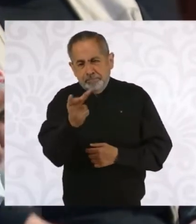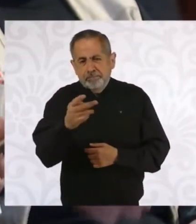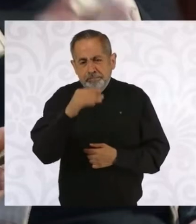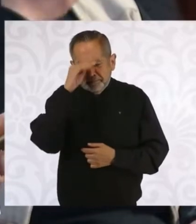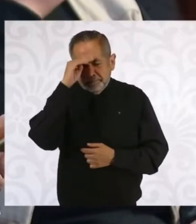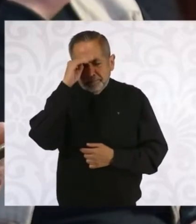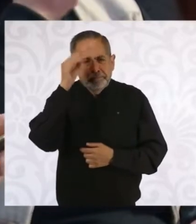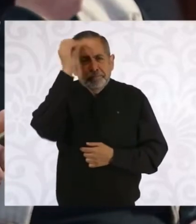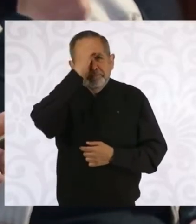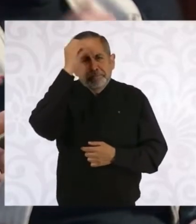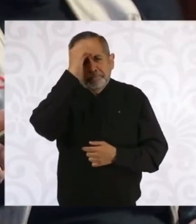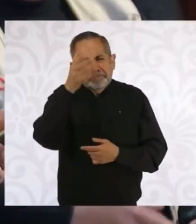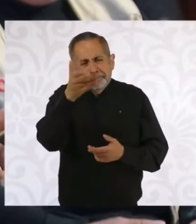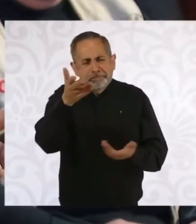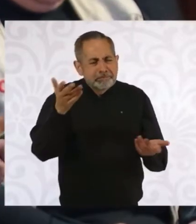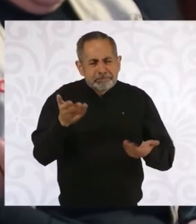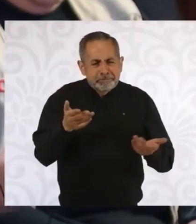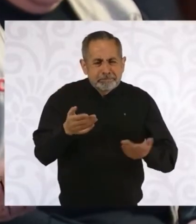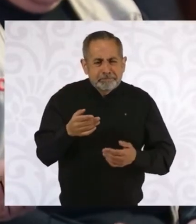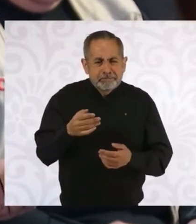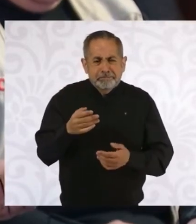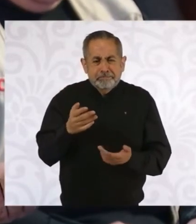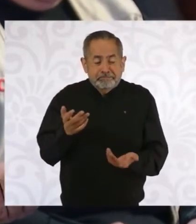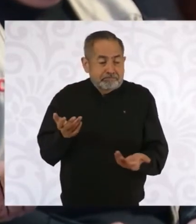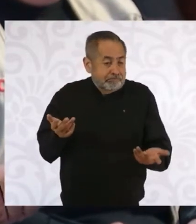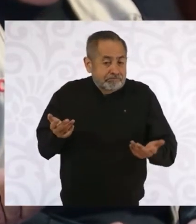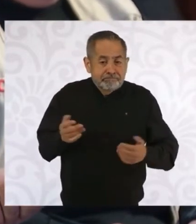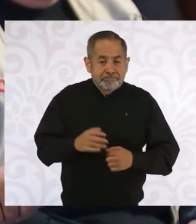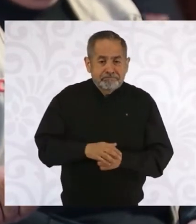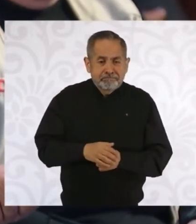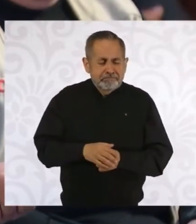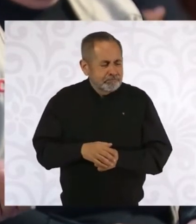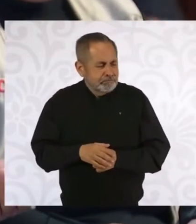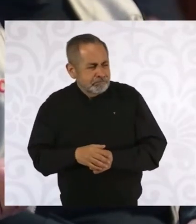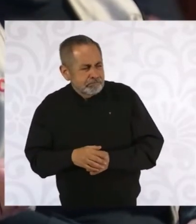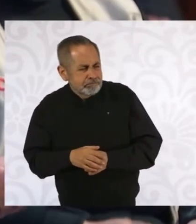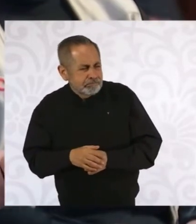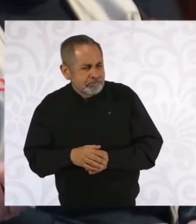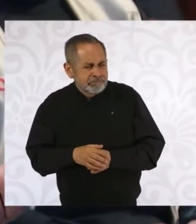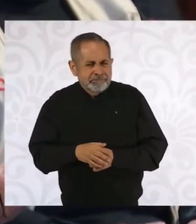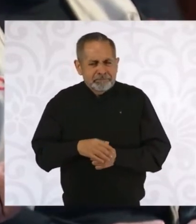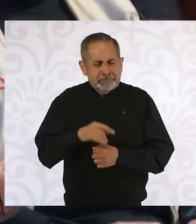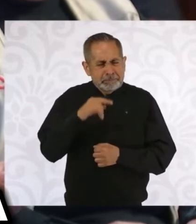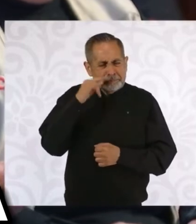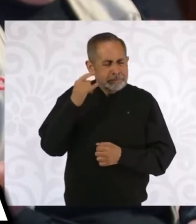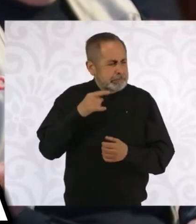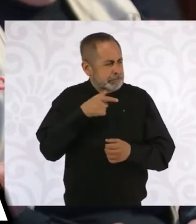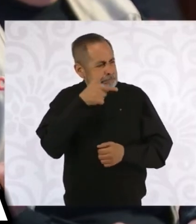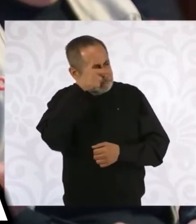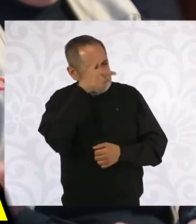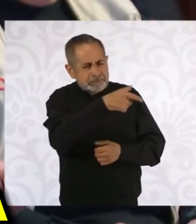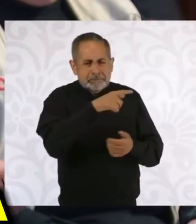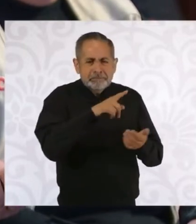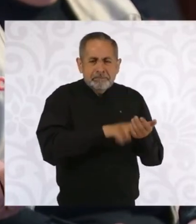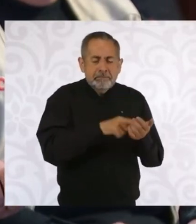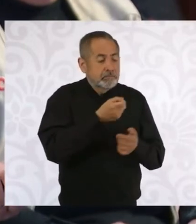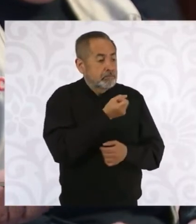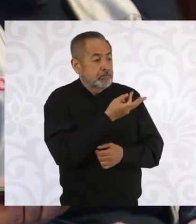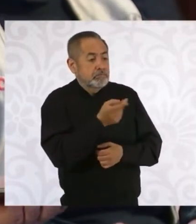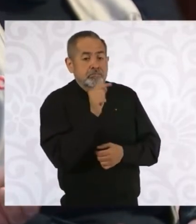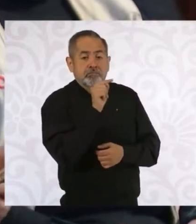qué opinión le merece que pues no parece, pero da la impresión de que están empezando